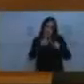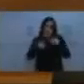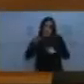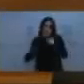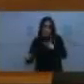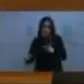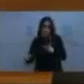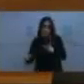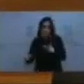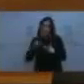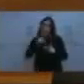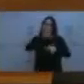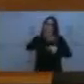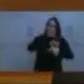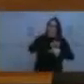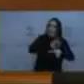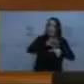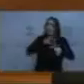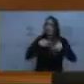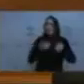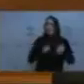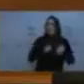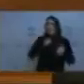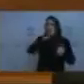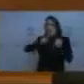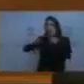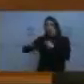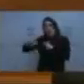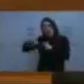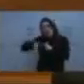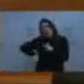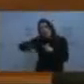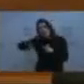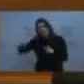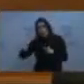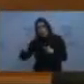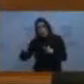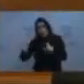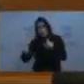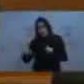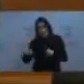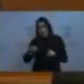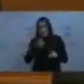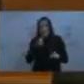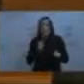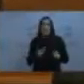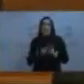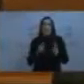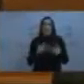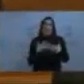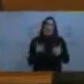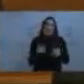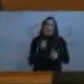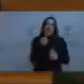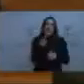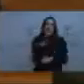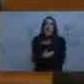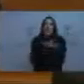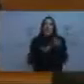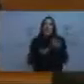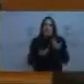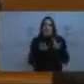mentira integral. En dicho plan se contemplaba como promesa ahora mismo incumplida, además de la contratación de diverso personal, por eso